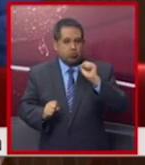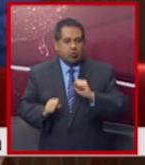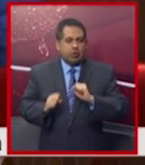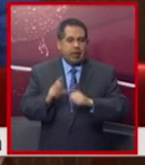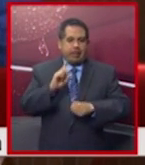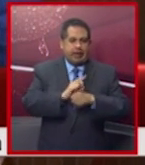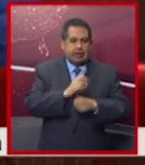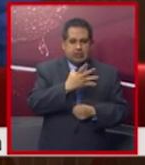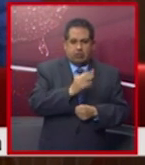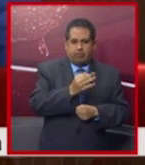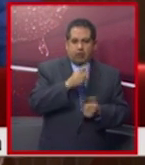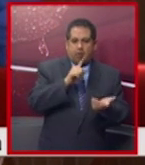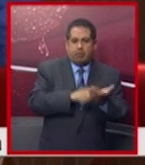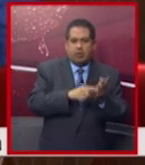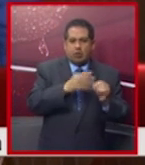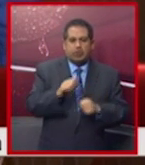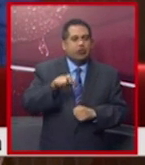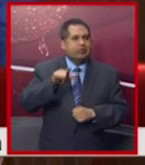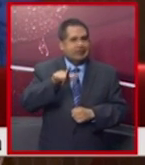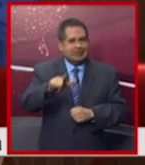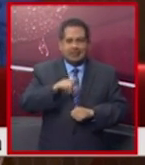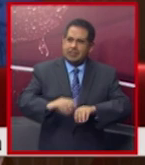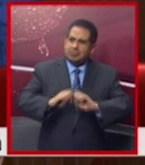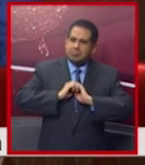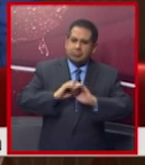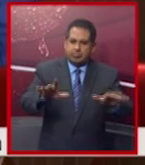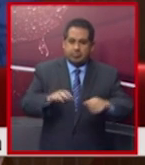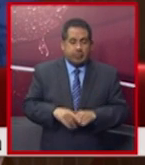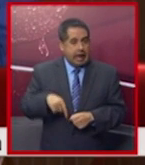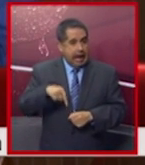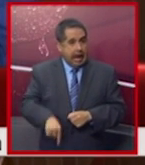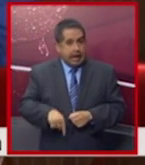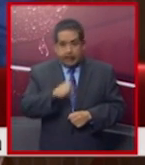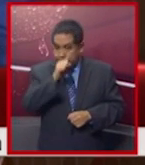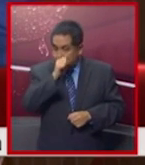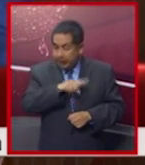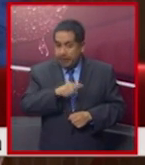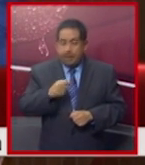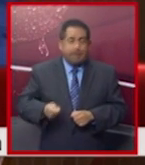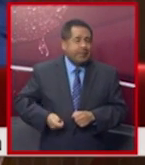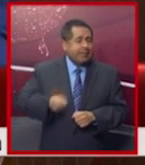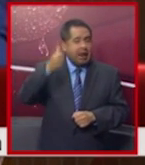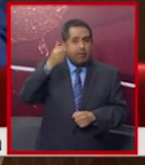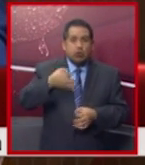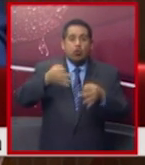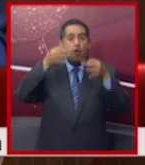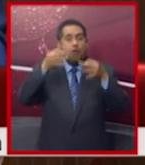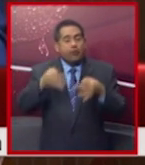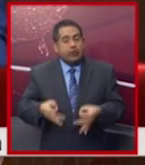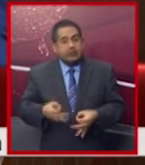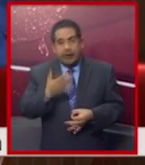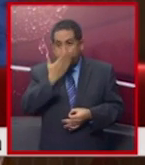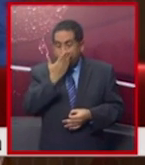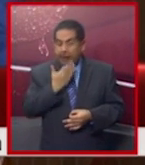5 de febrero de 1917. Fue aquí también donde por primera ocasión